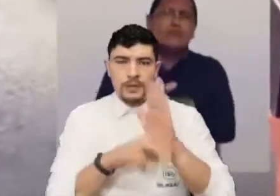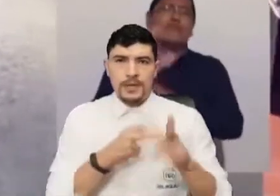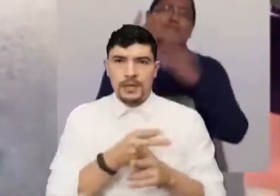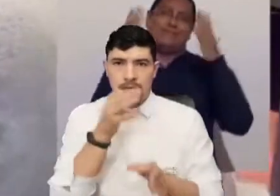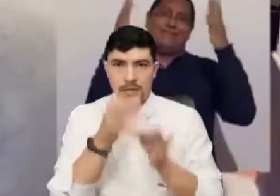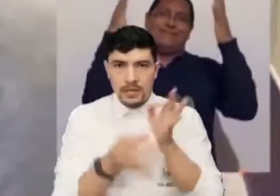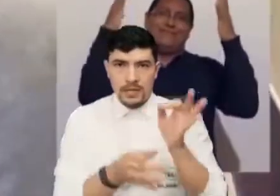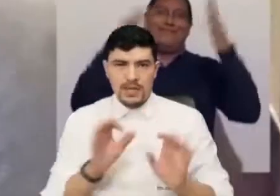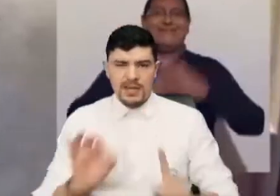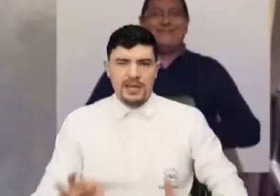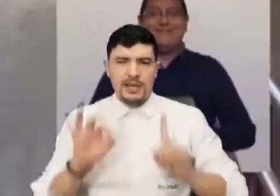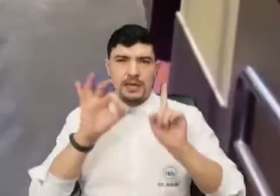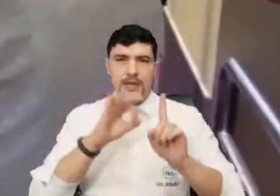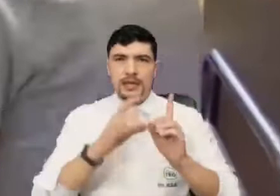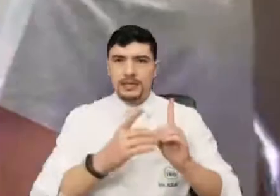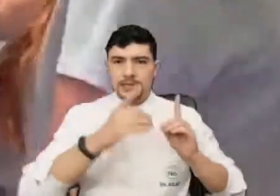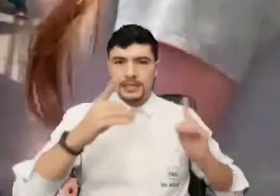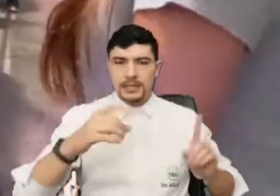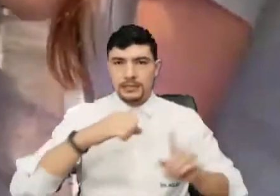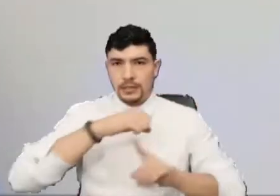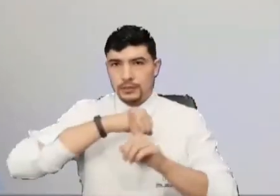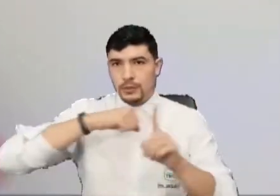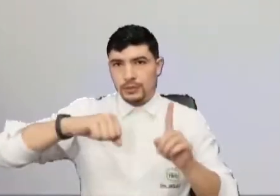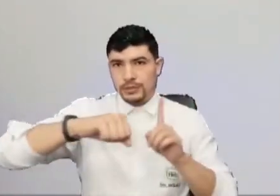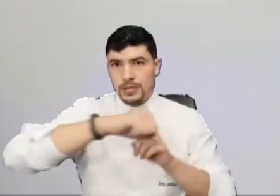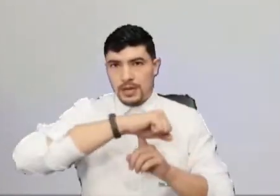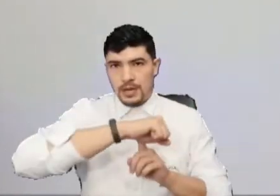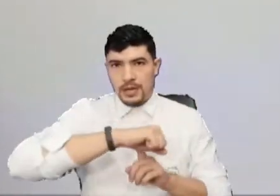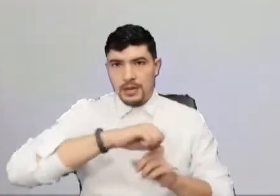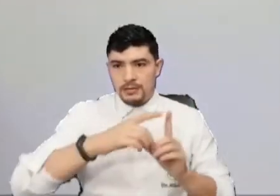social y permiten entregas sin contacto